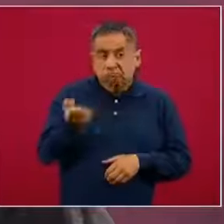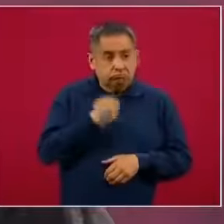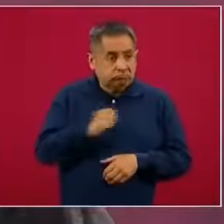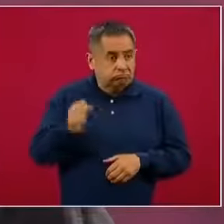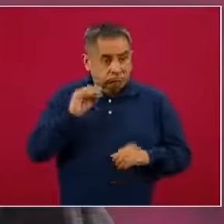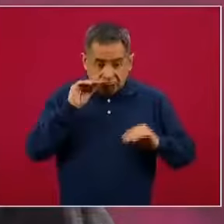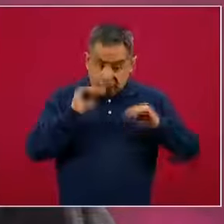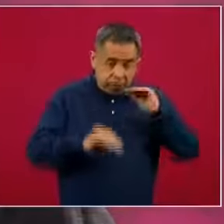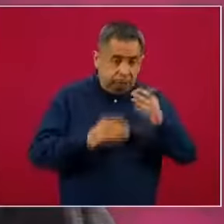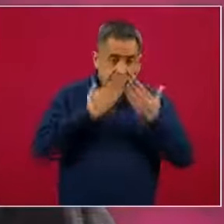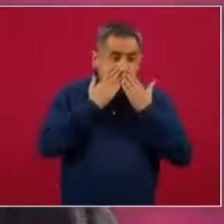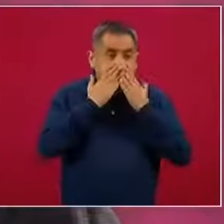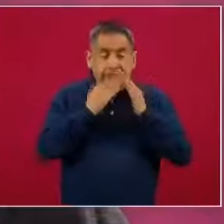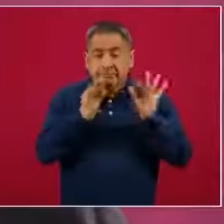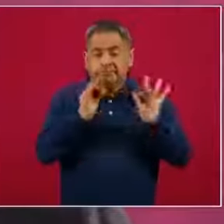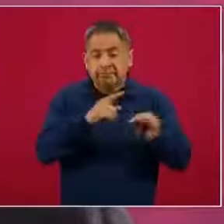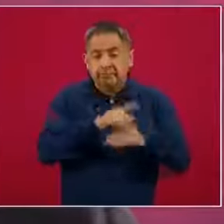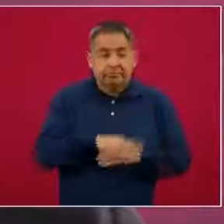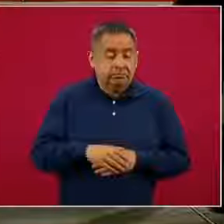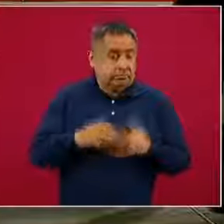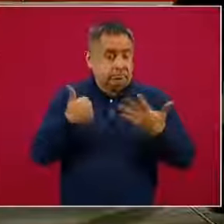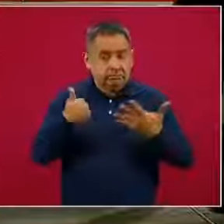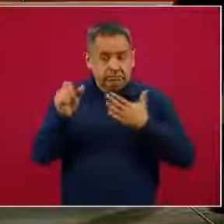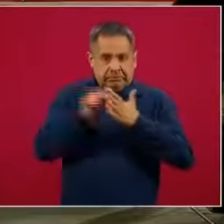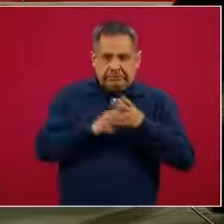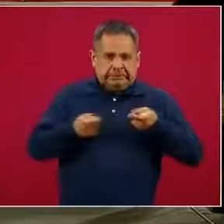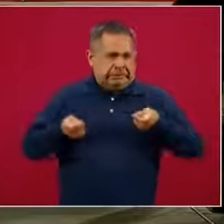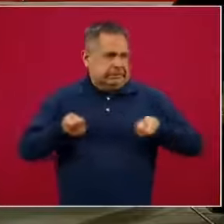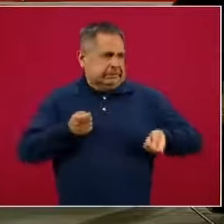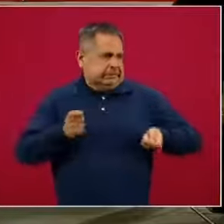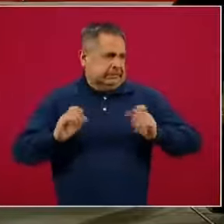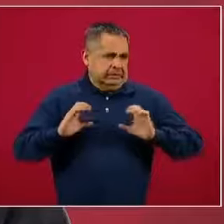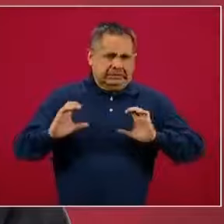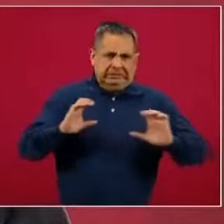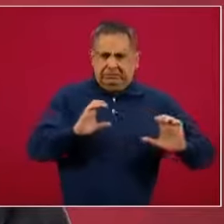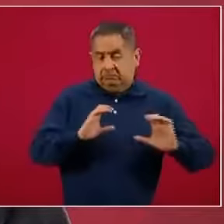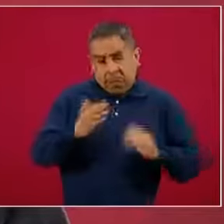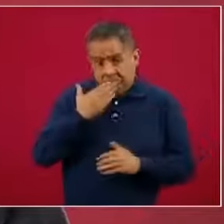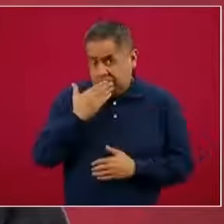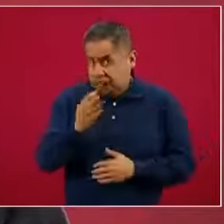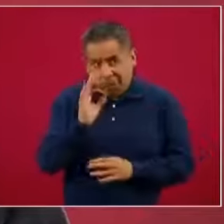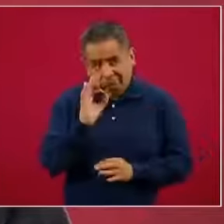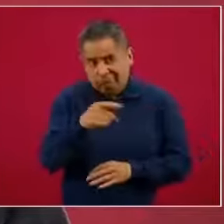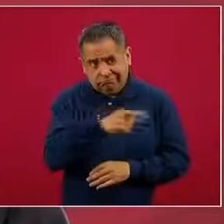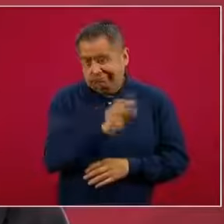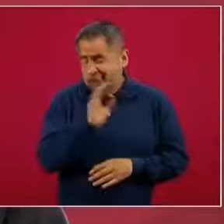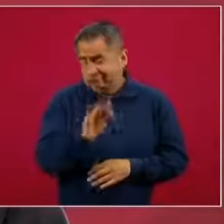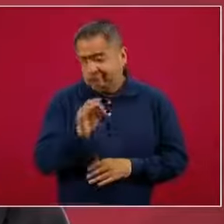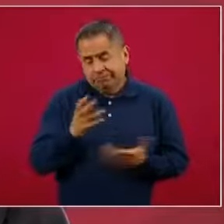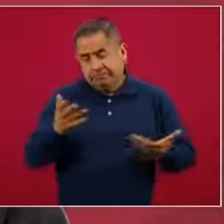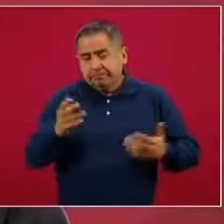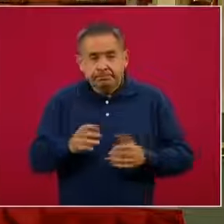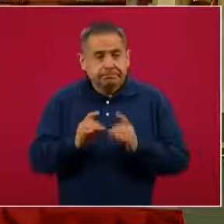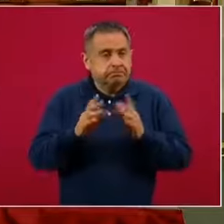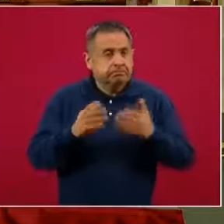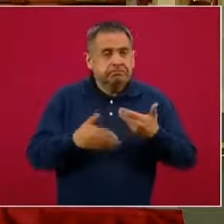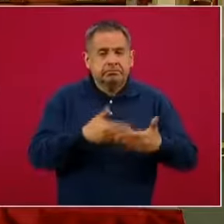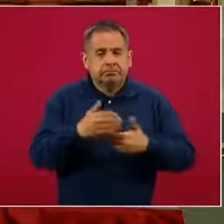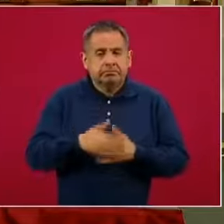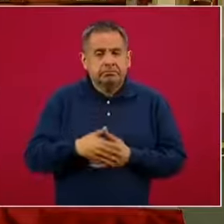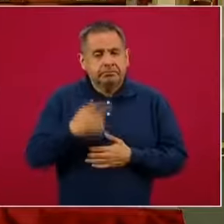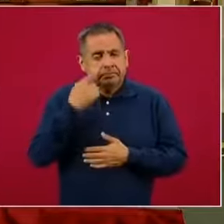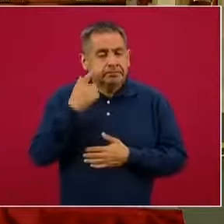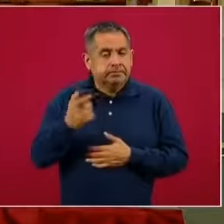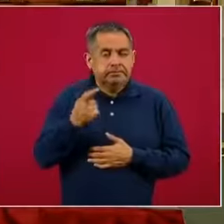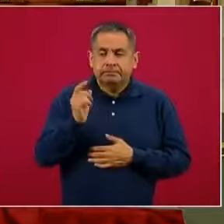trabajo formidable, insisto, 6 meses de control epidémico, no es poca cosa, y por supuesto en